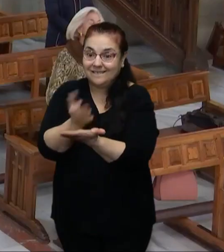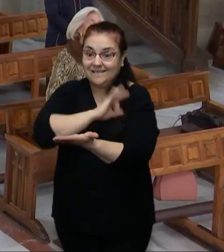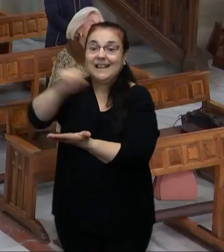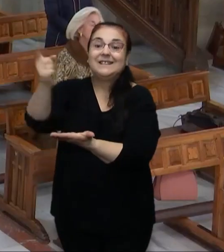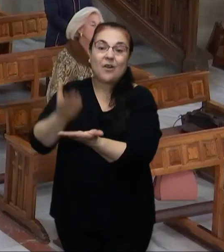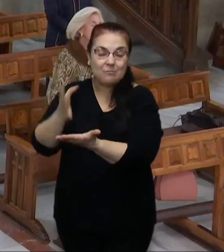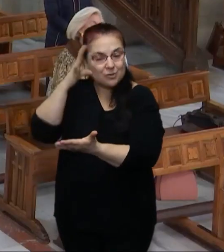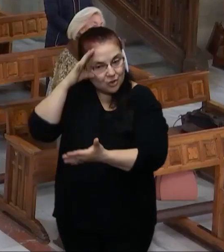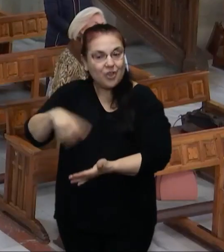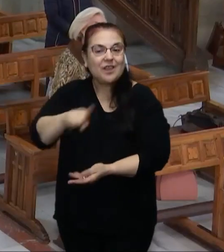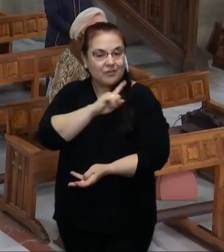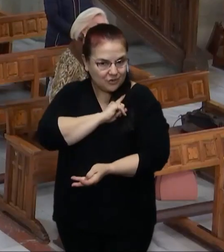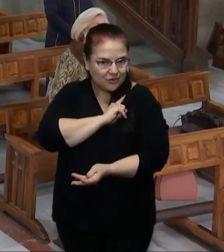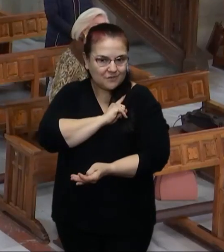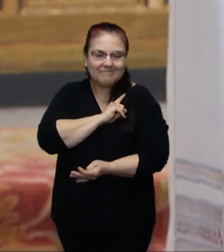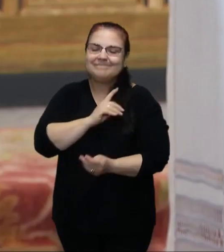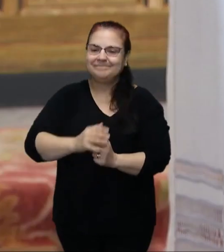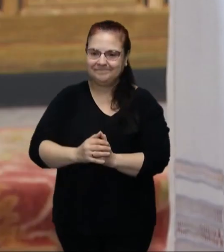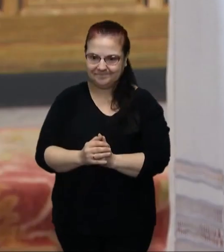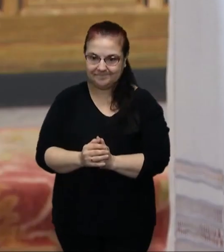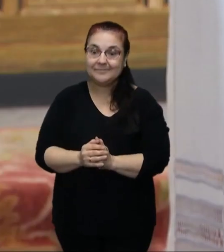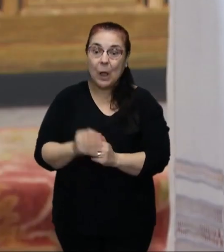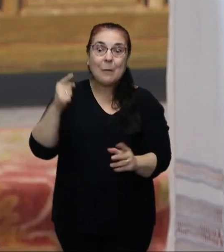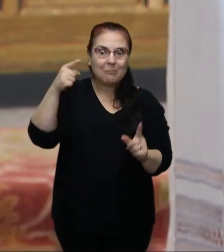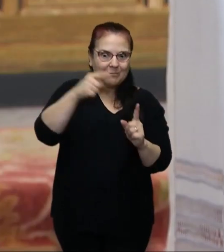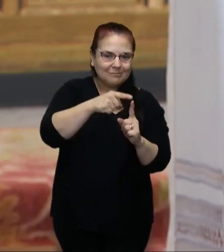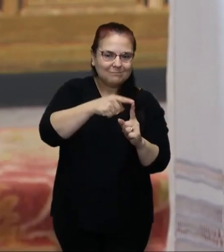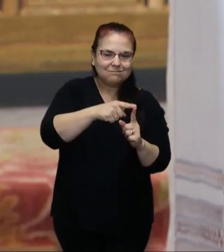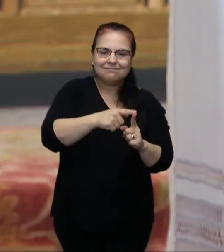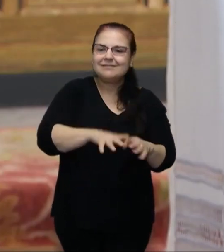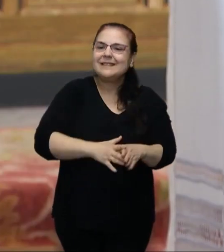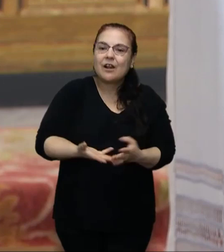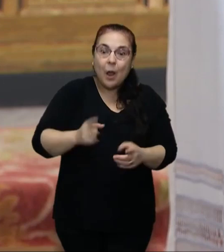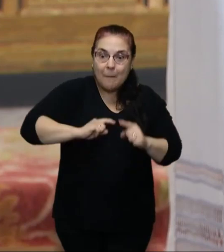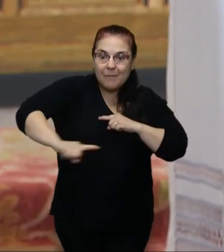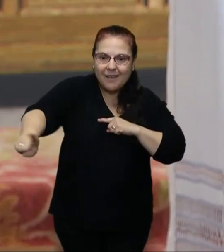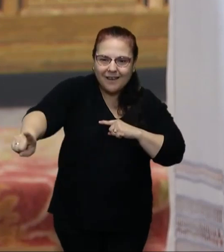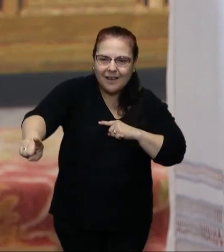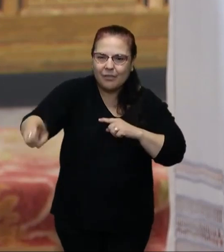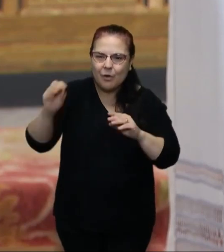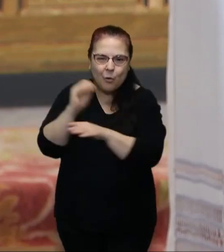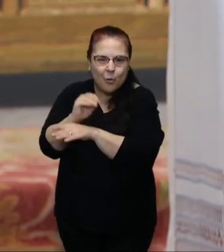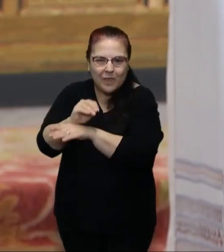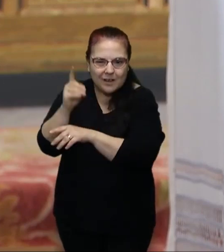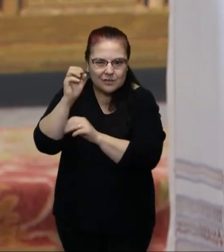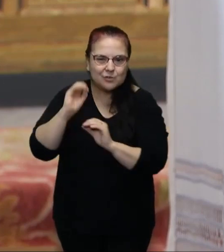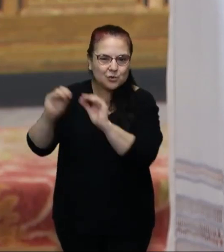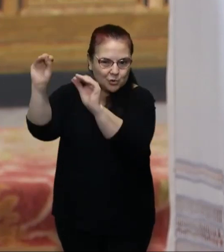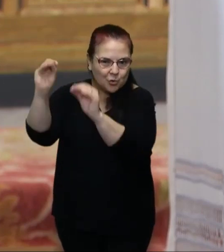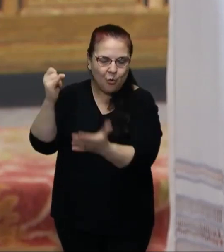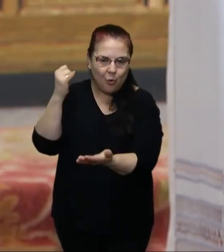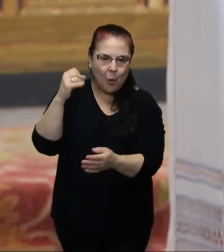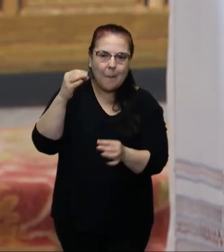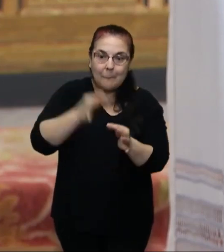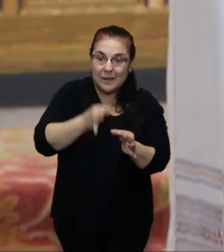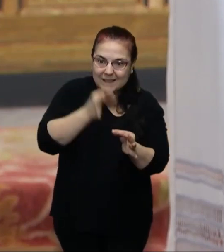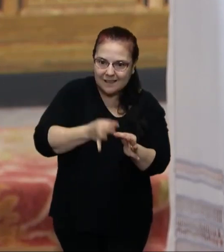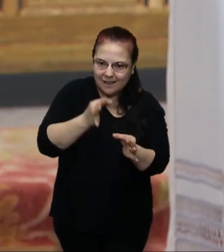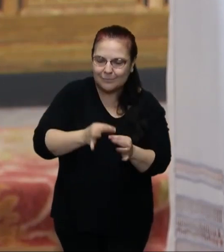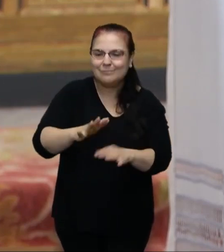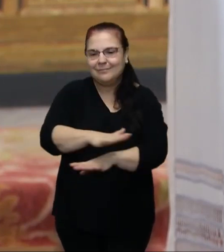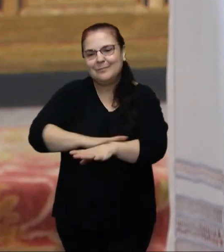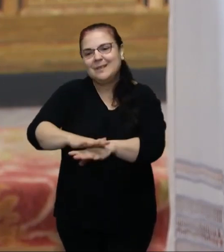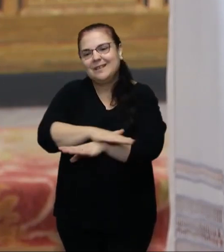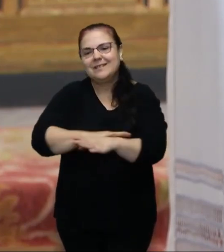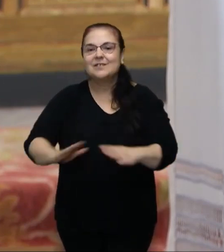Señor. Te rogamos, óyenos. Por aquellos a quienes ha enviado a cuidar de su viña, los ministros sagrados,